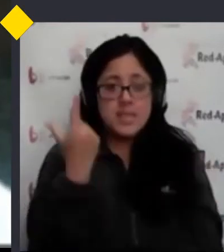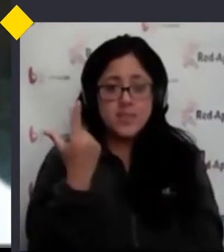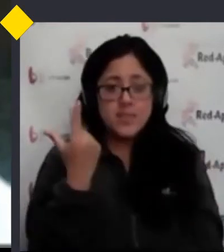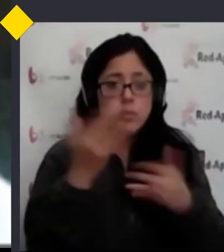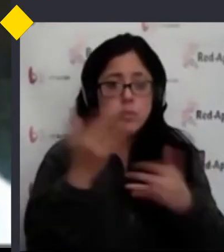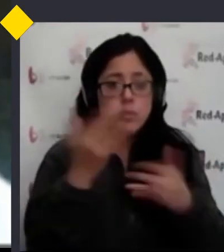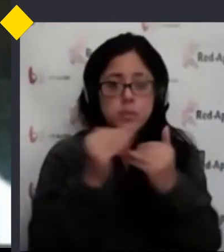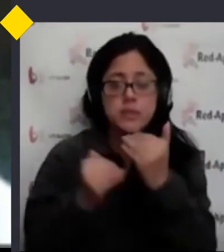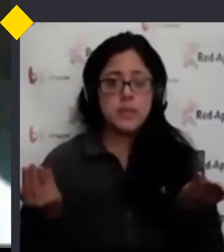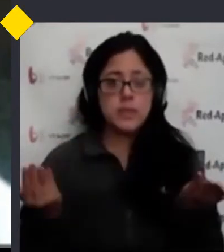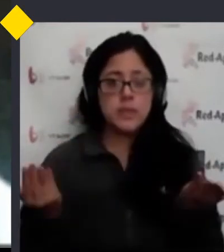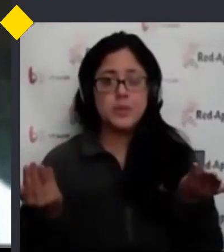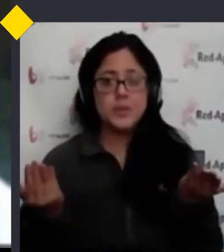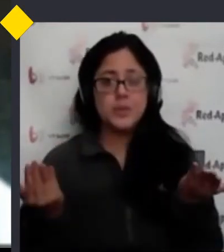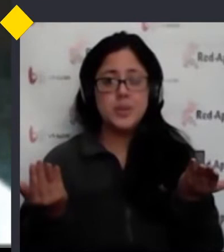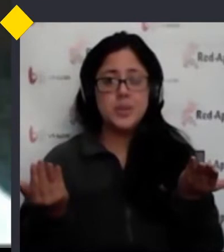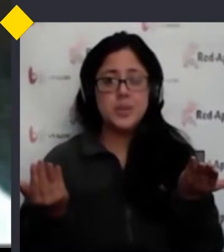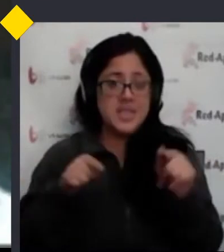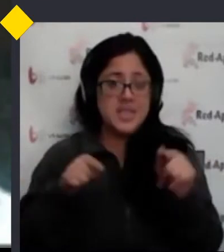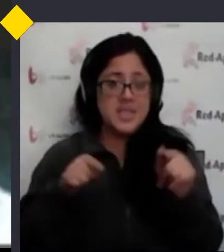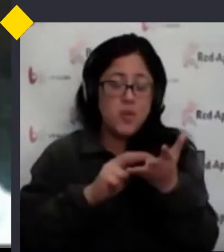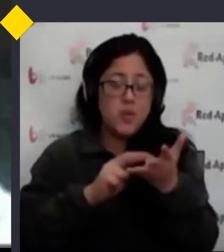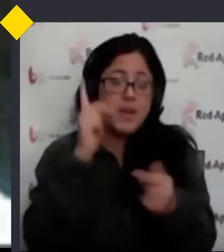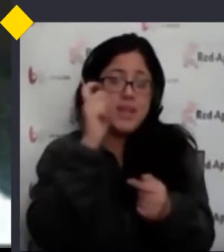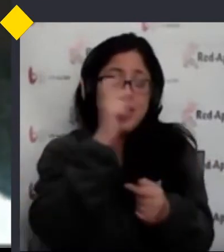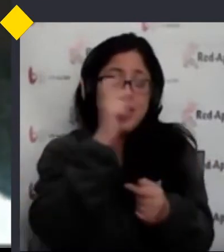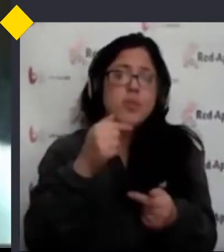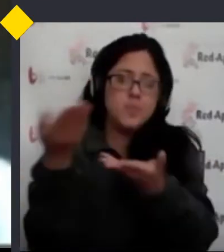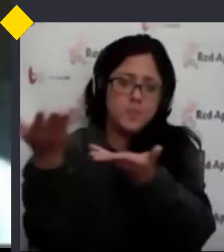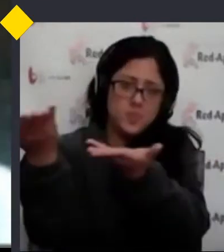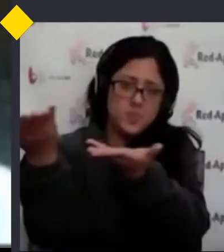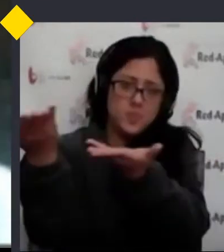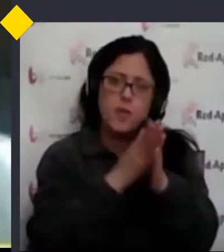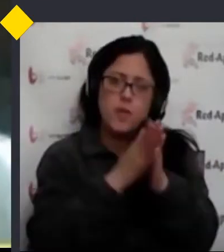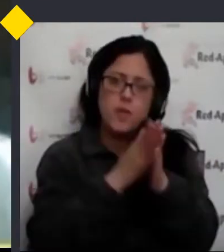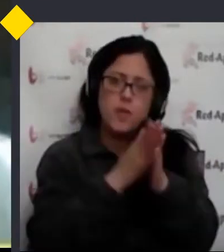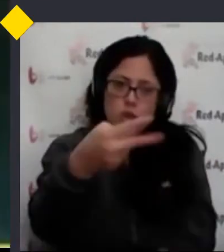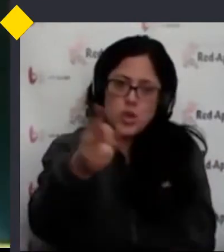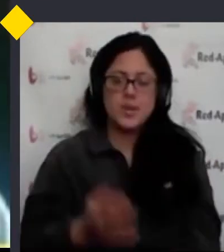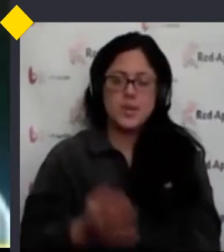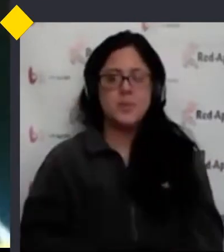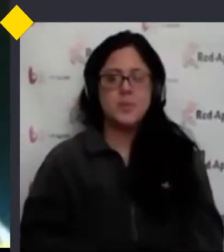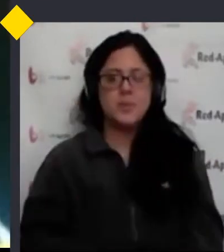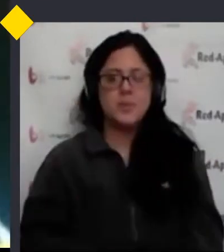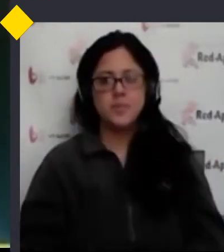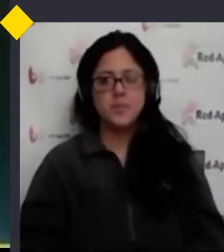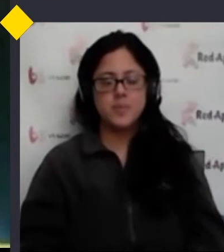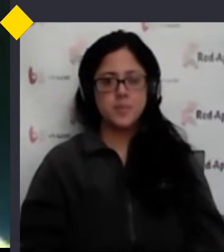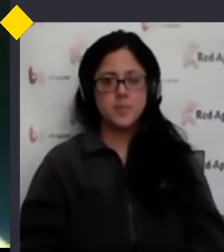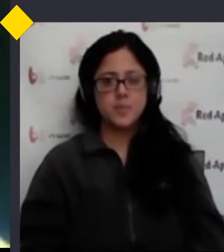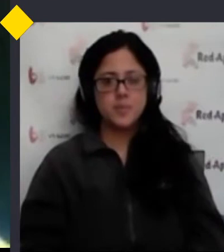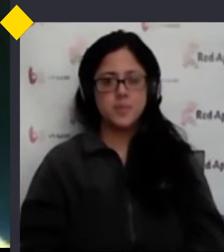Entonces, sé que esto es un problema complejo, pero me gustaría escucharte. Sí, mira, este es un tema que